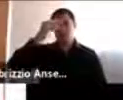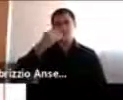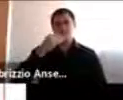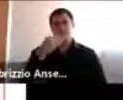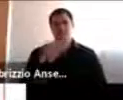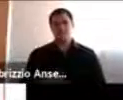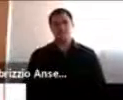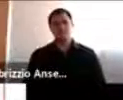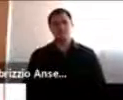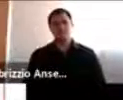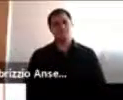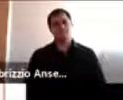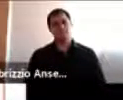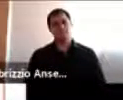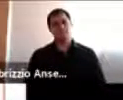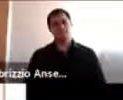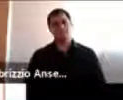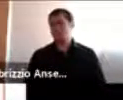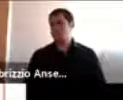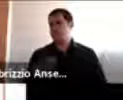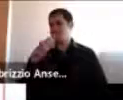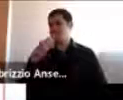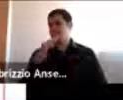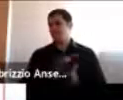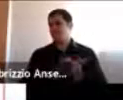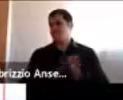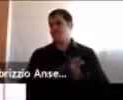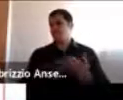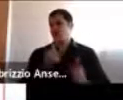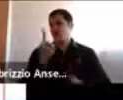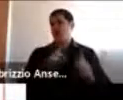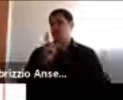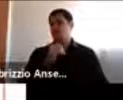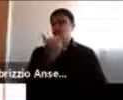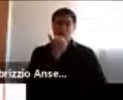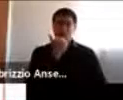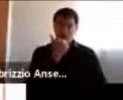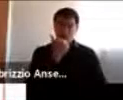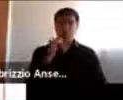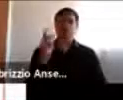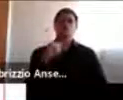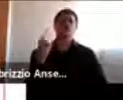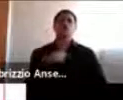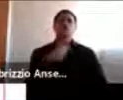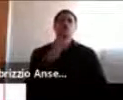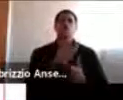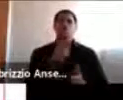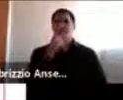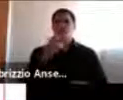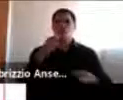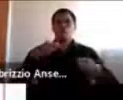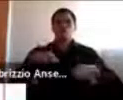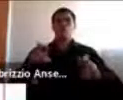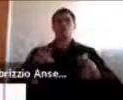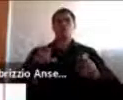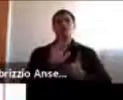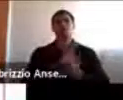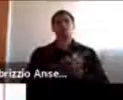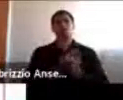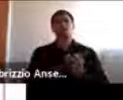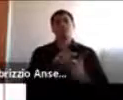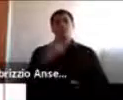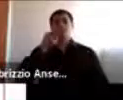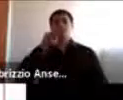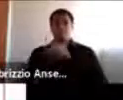también cuando hay errores siempre los tenemos que ver como una oportunidad ¿cierto? entonces por ejemplo acá en este caso salió la M